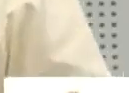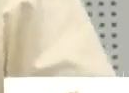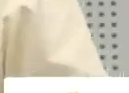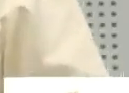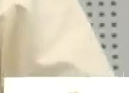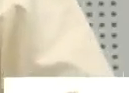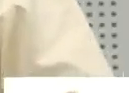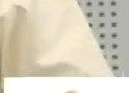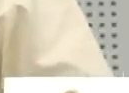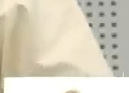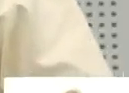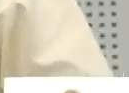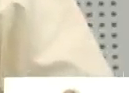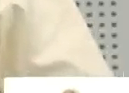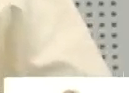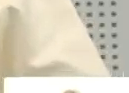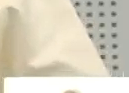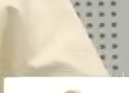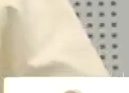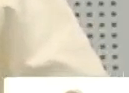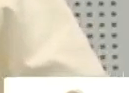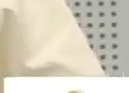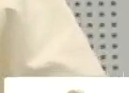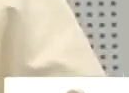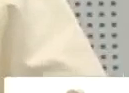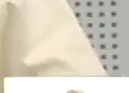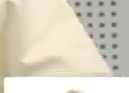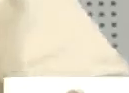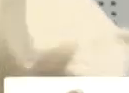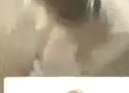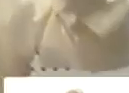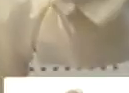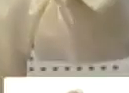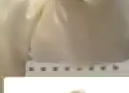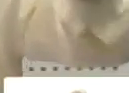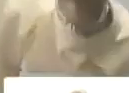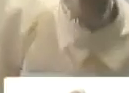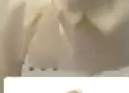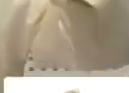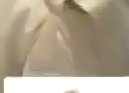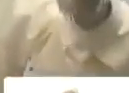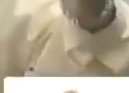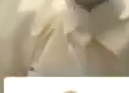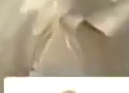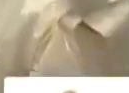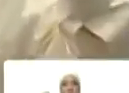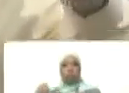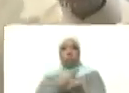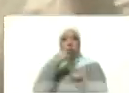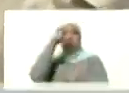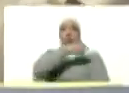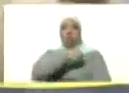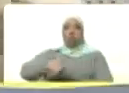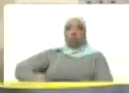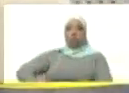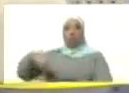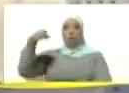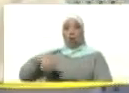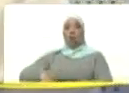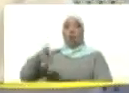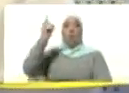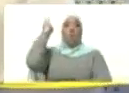la capacidad política del gobierno presidido por nuestro hermano Lucho Arce, presidente del Estado